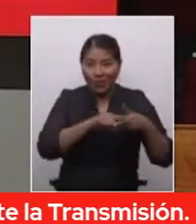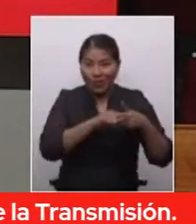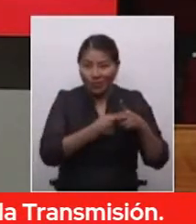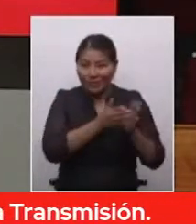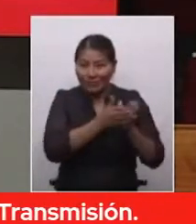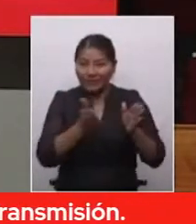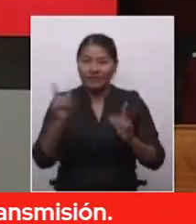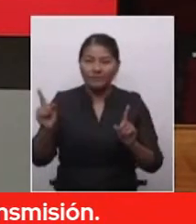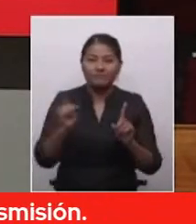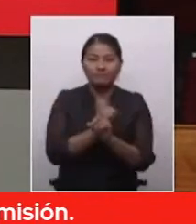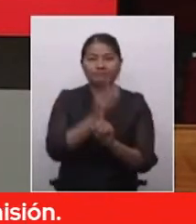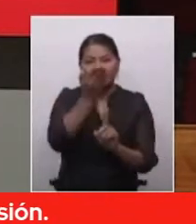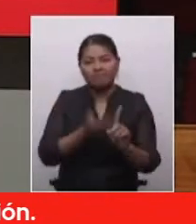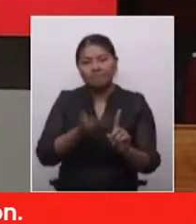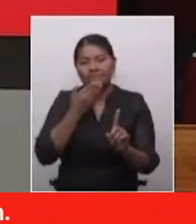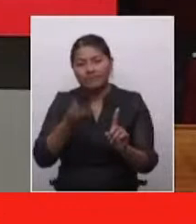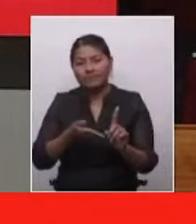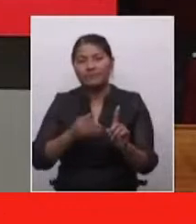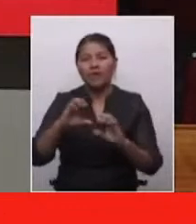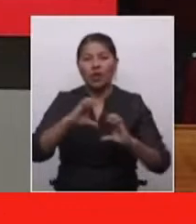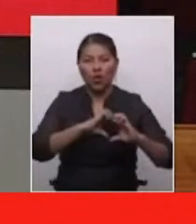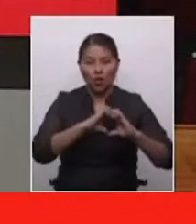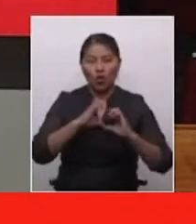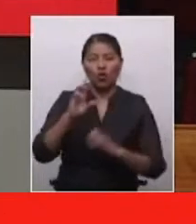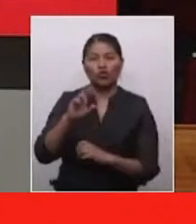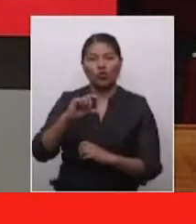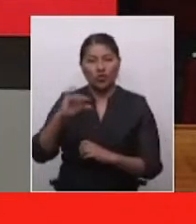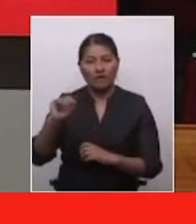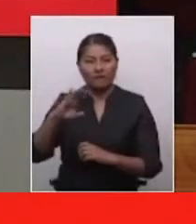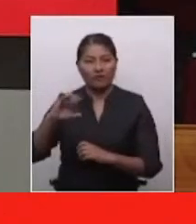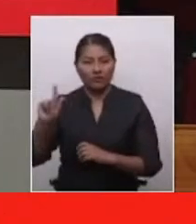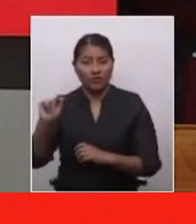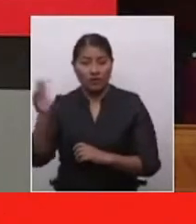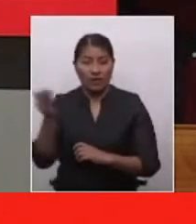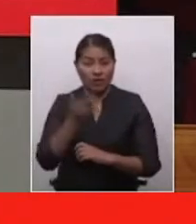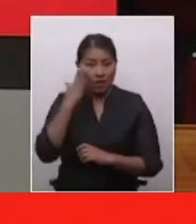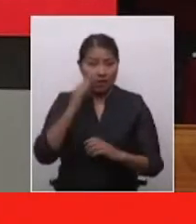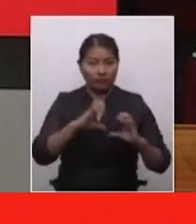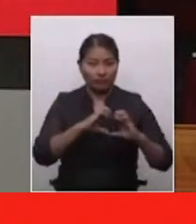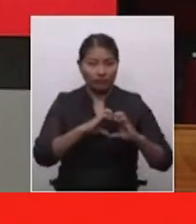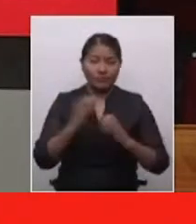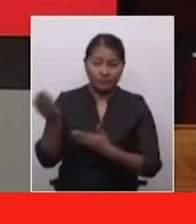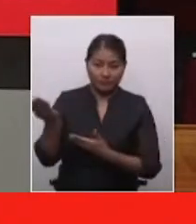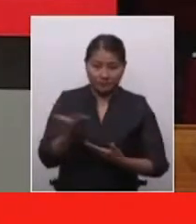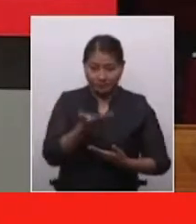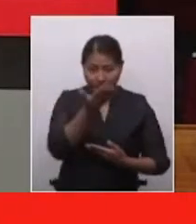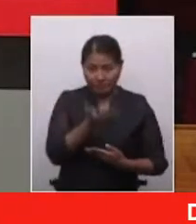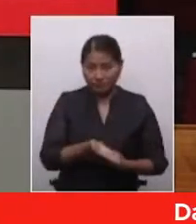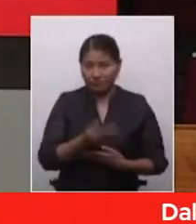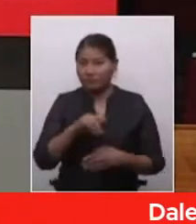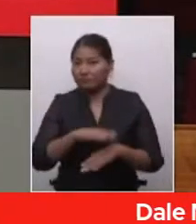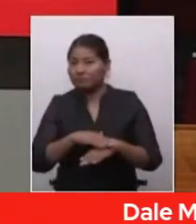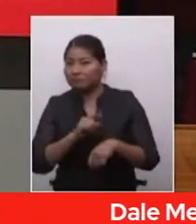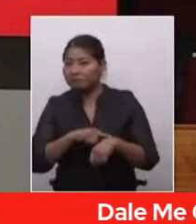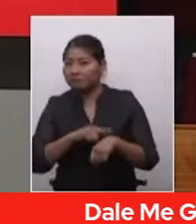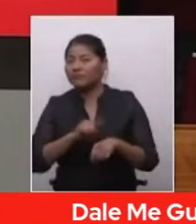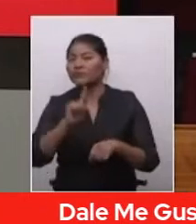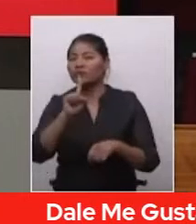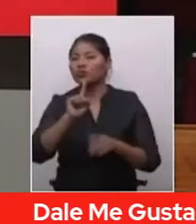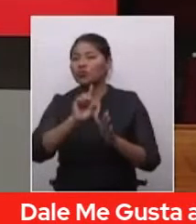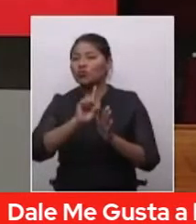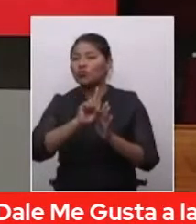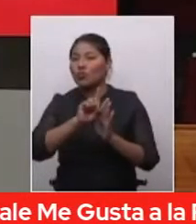el turno del candidato George Forsyth del Partido Democrático Somos Perú. Candidato, por favor, tiene usted un